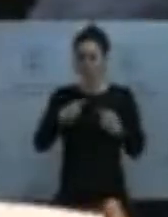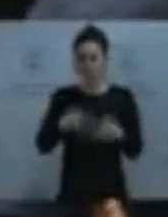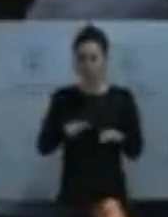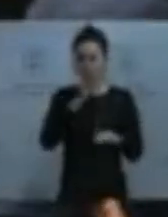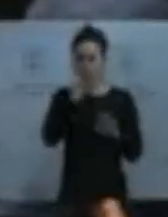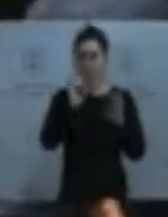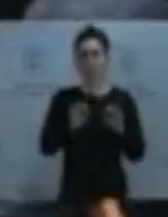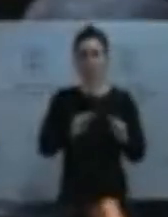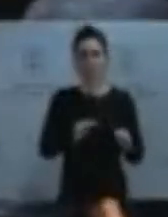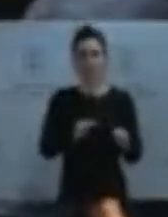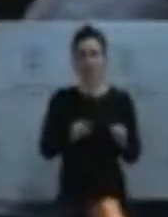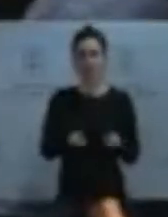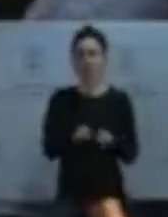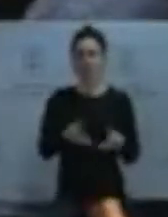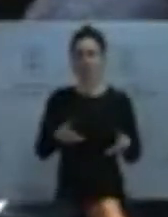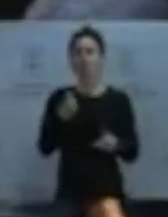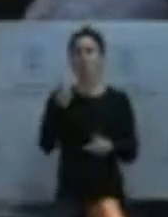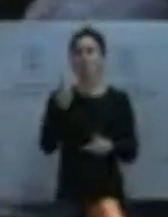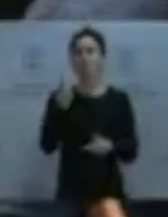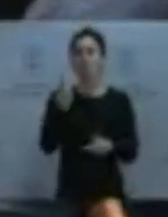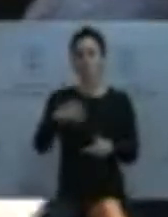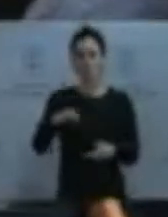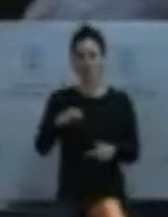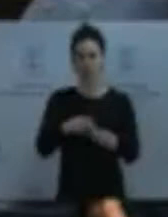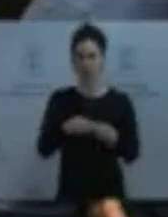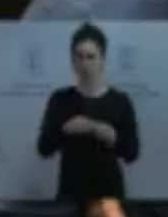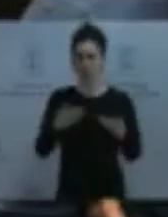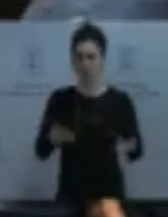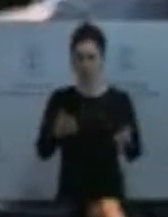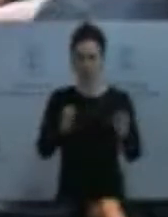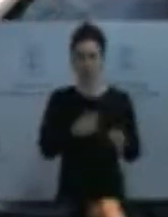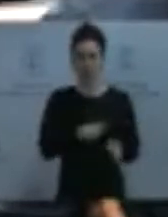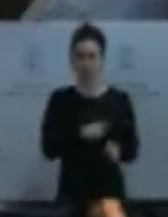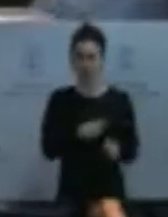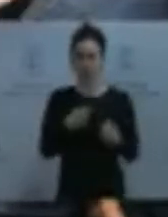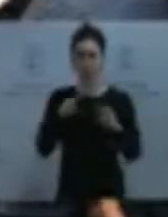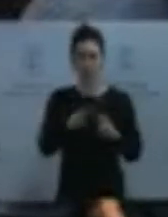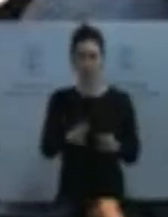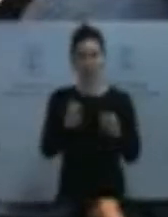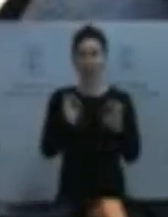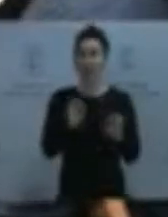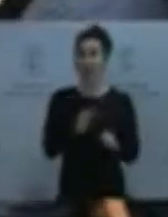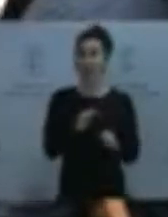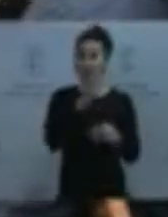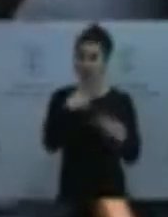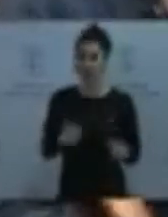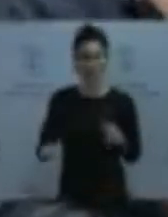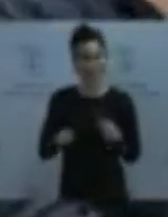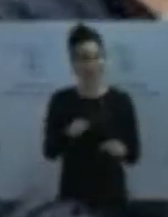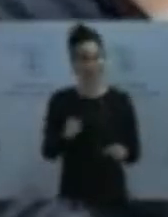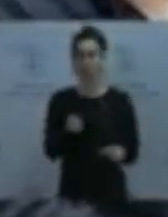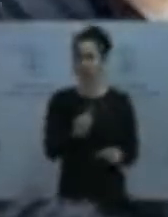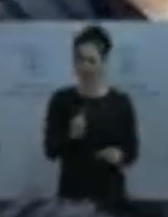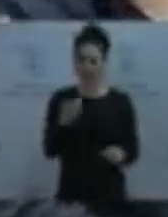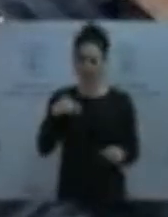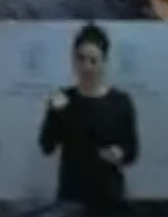cliente. Mire, en el curso de la Comisión de Investigación preguntamos al actual director, en aquel momento el actual director, el señor Alfonso